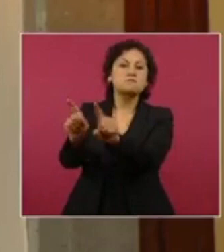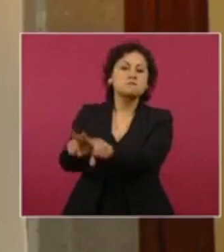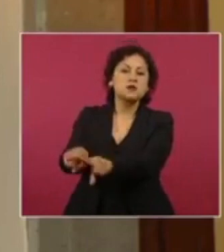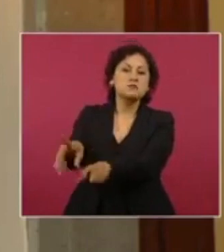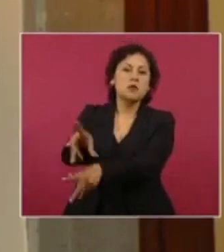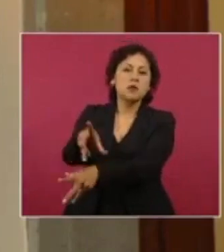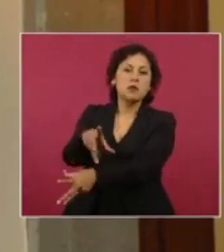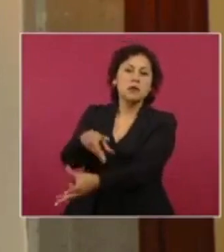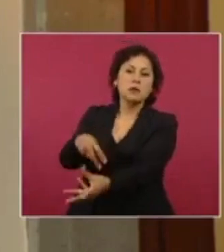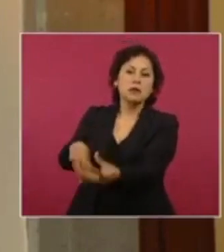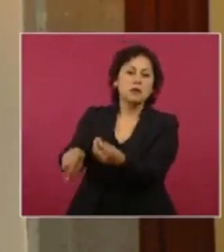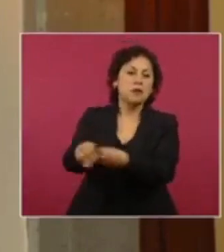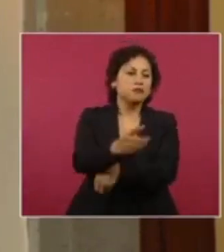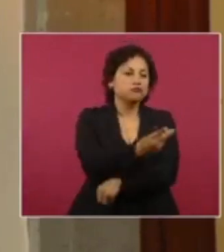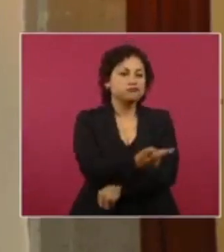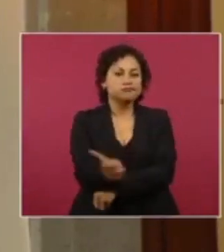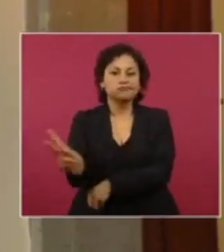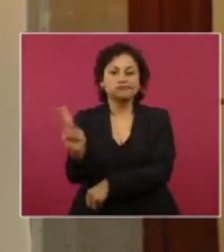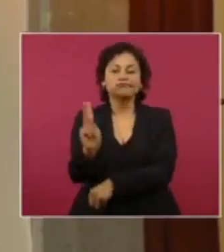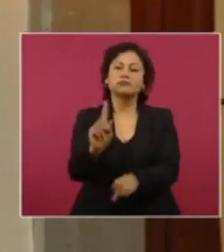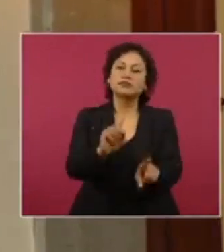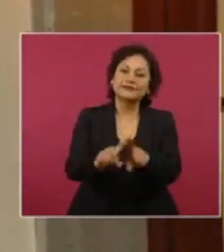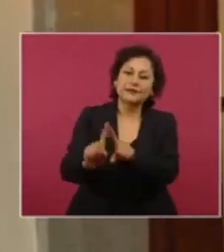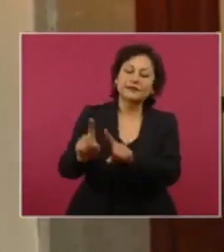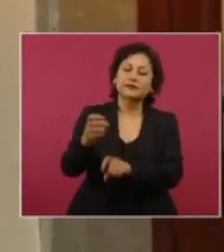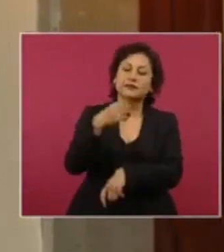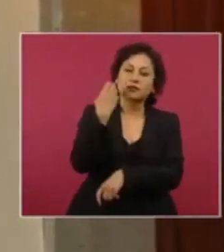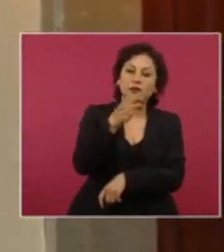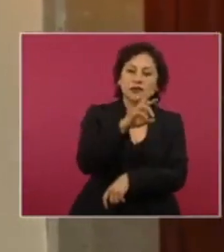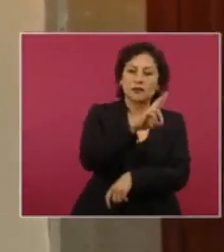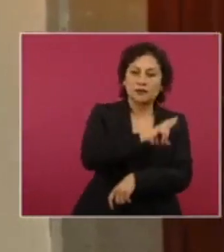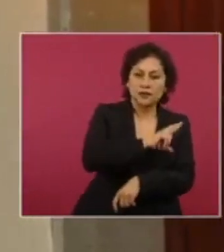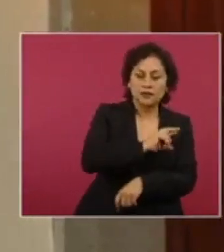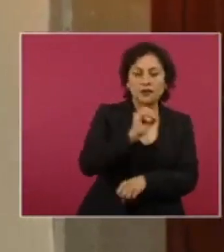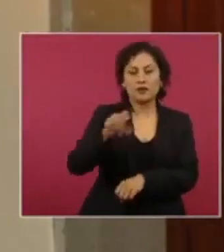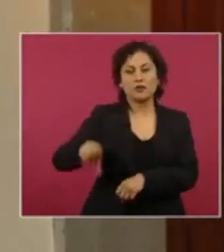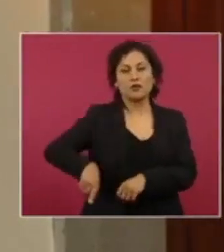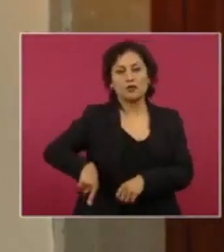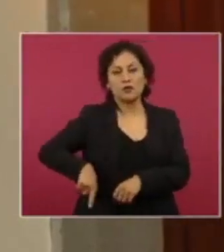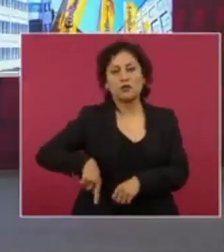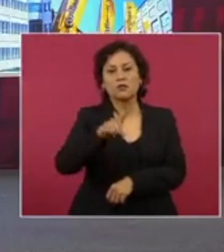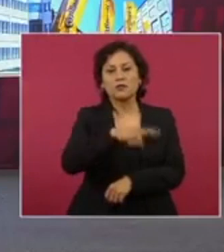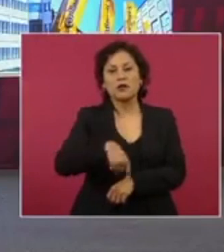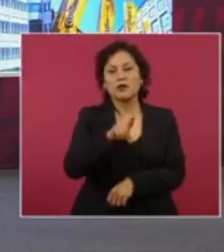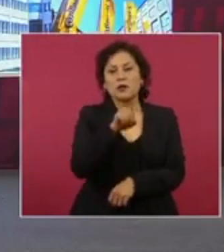innovación de entidades privadas utilizando al CONACYT